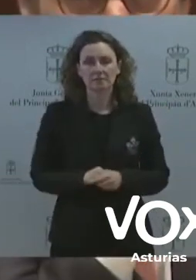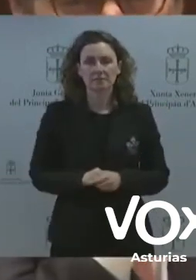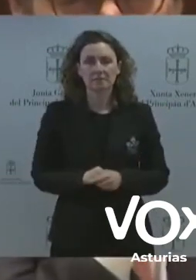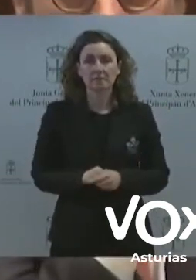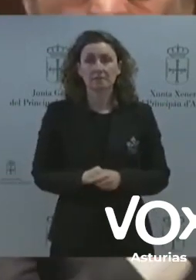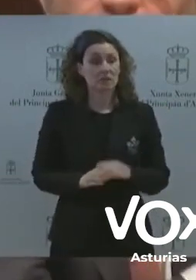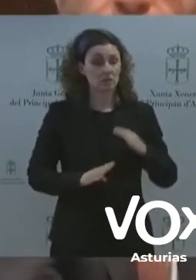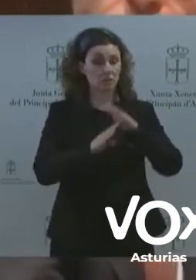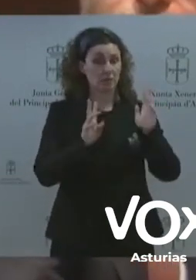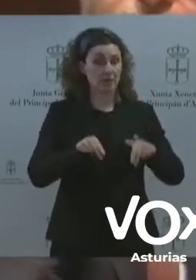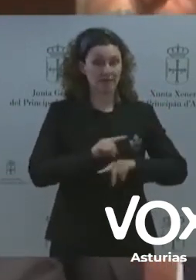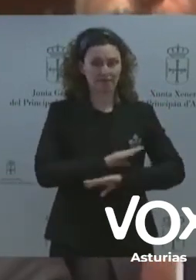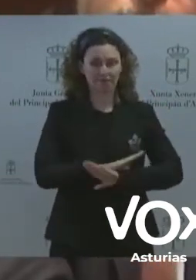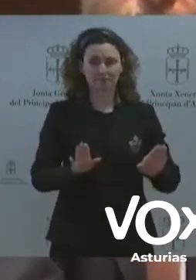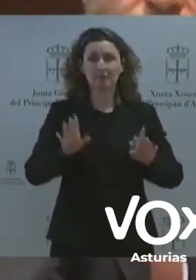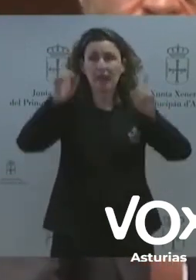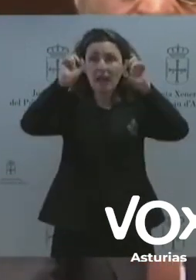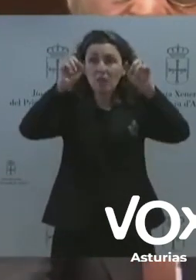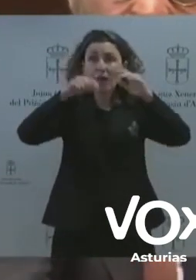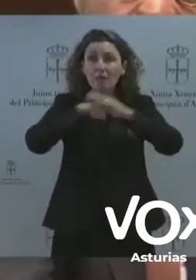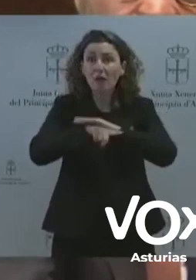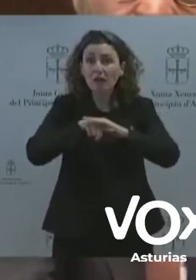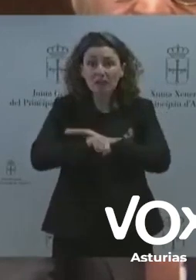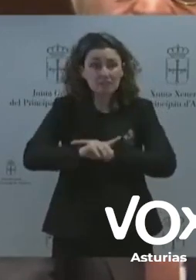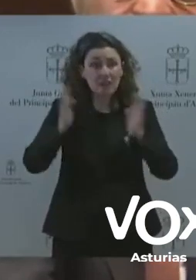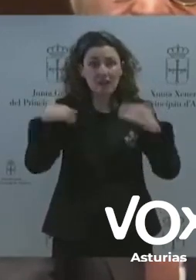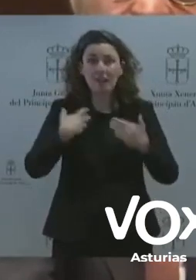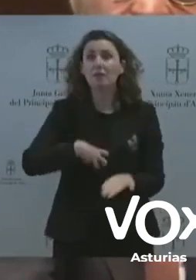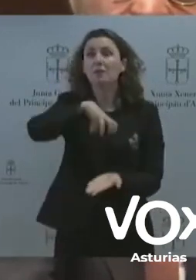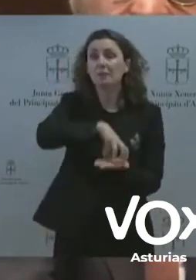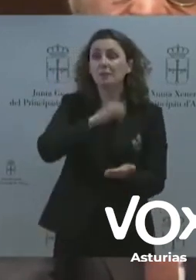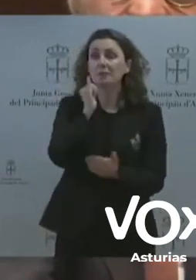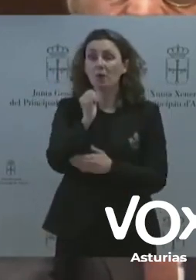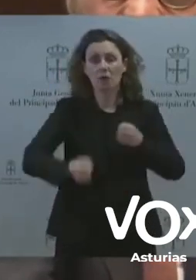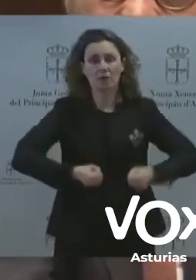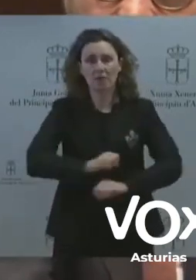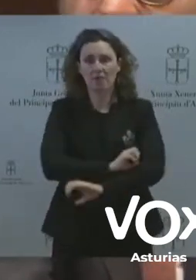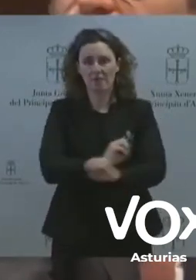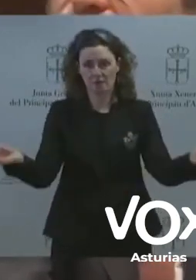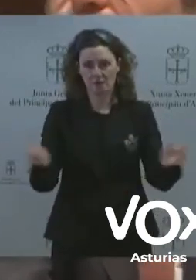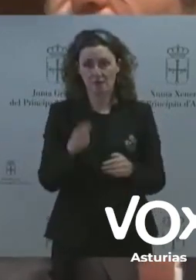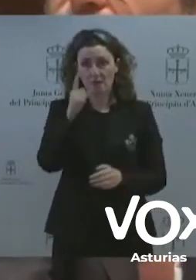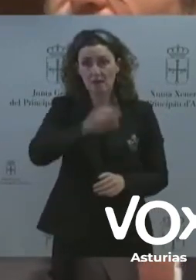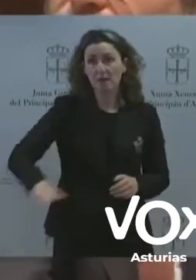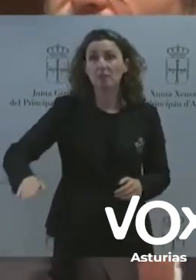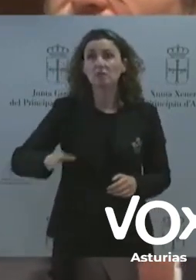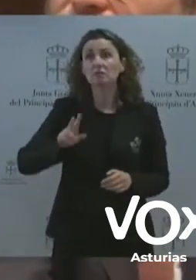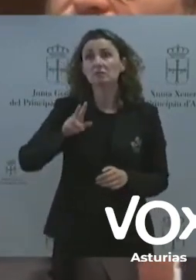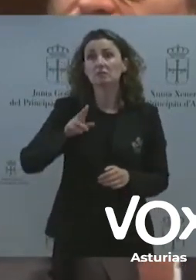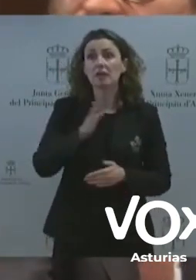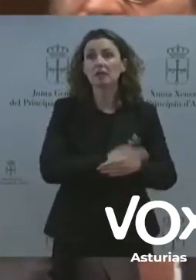para gestionar. Prometió el Instituto de la Corredoria, nada. Niños con necesidades educativas especiales,